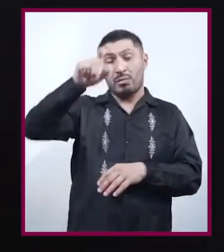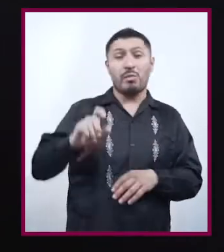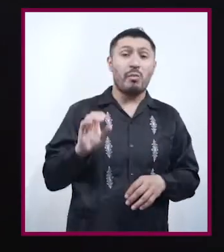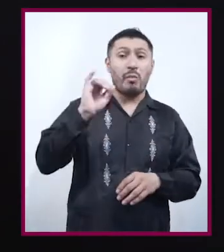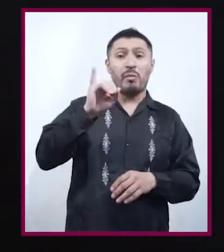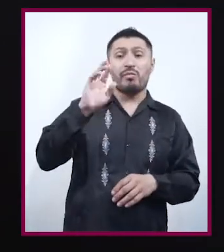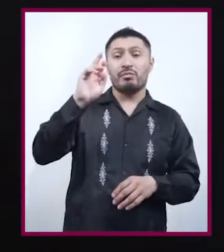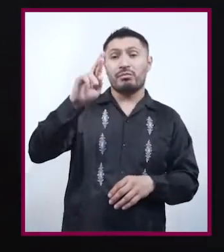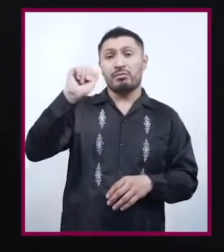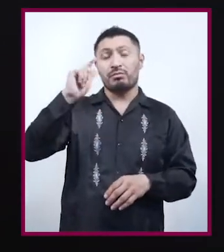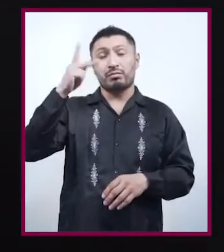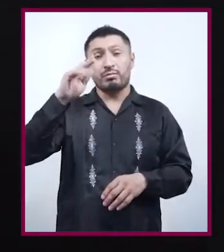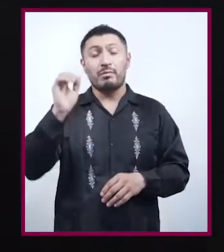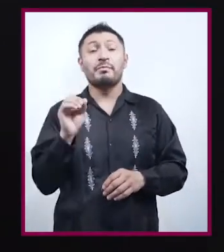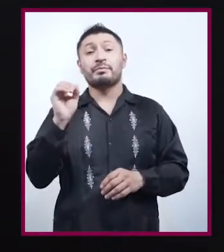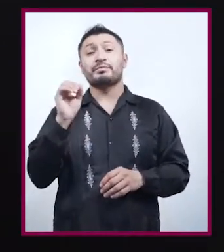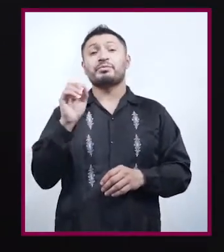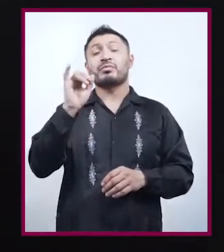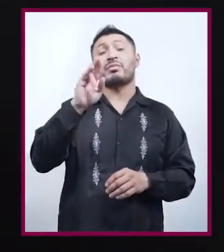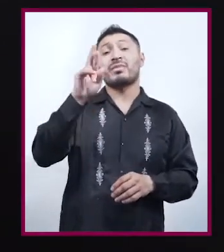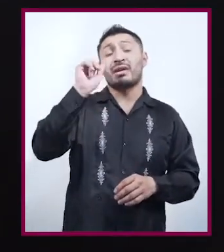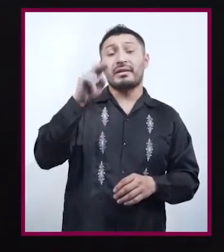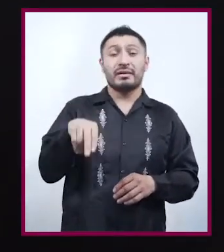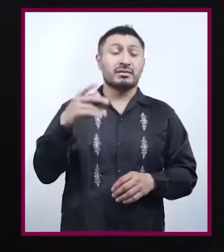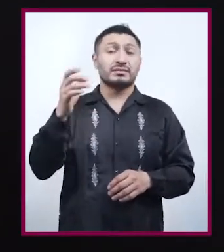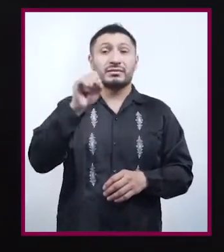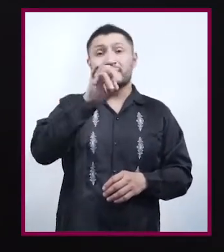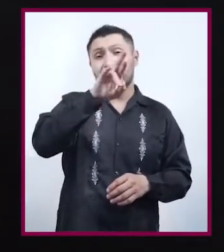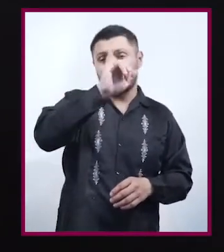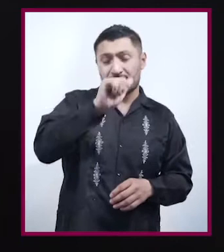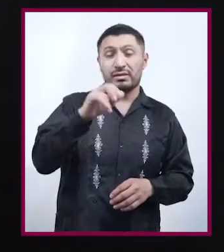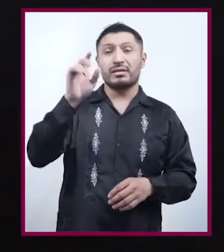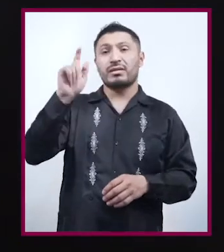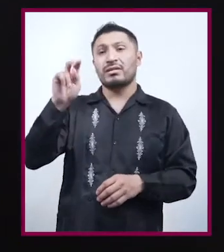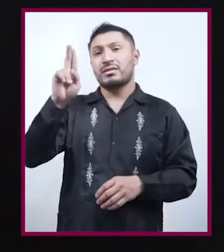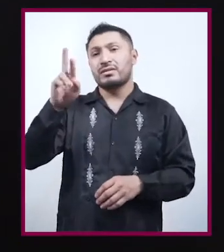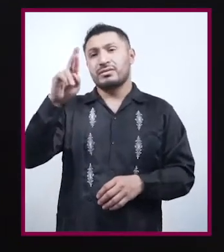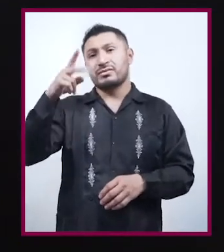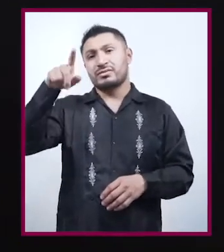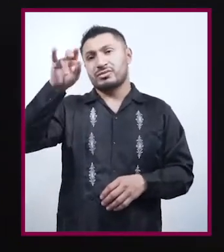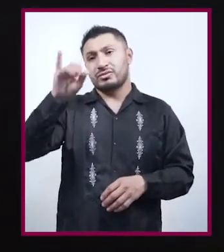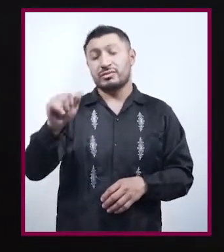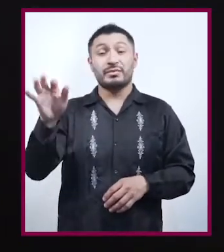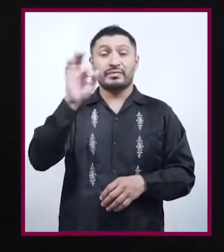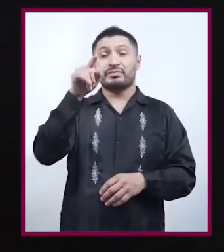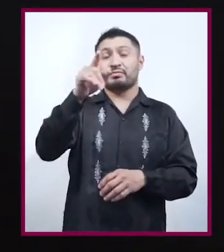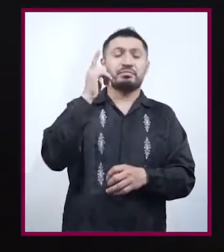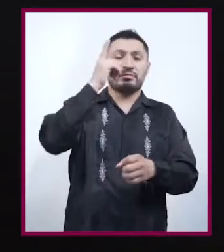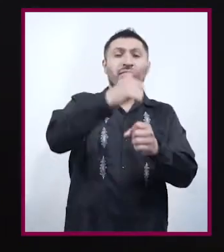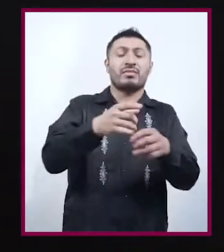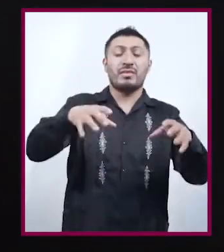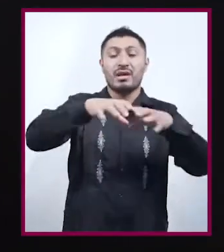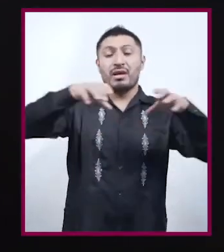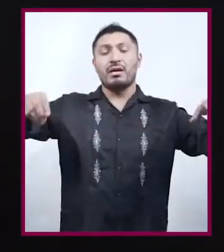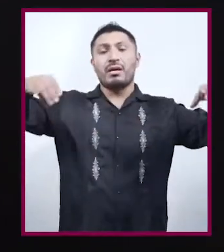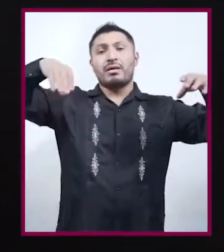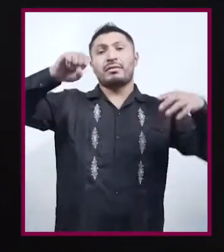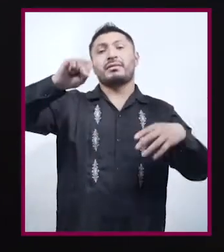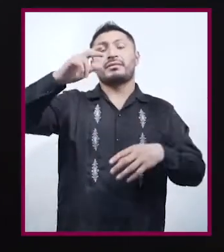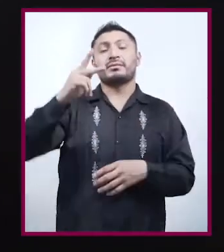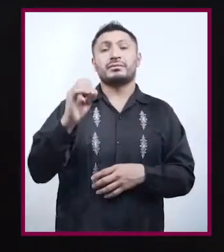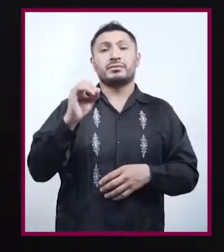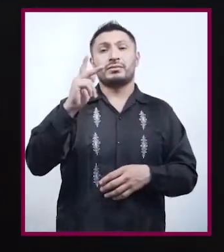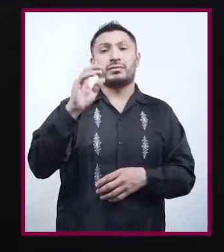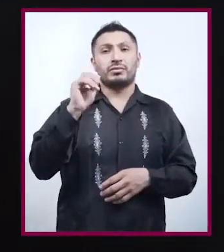¿O por qué no? En Irak o en partes de Irán, Siria y Turquía. y entonces te topes con alguna